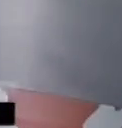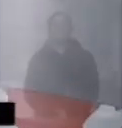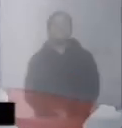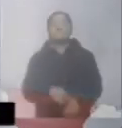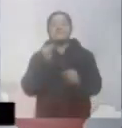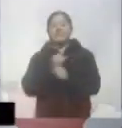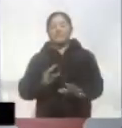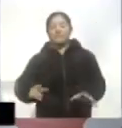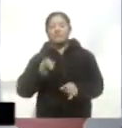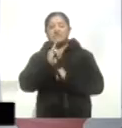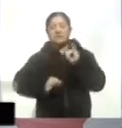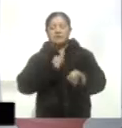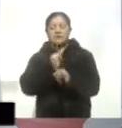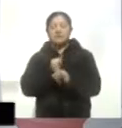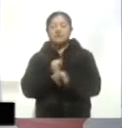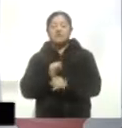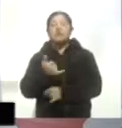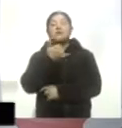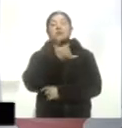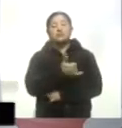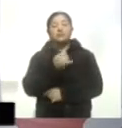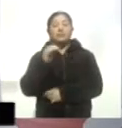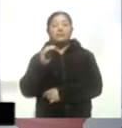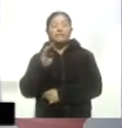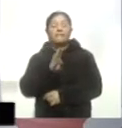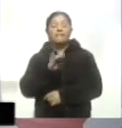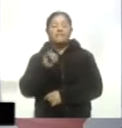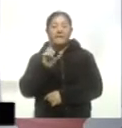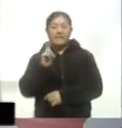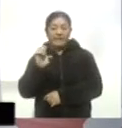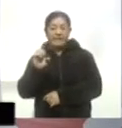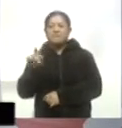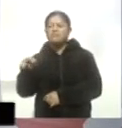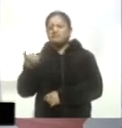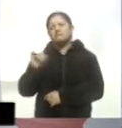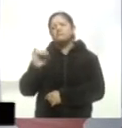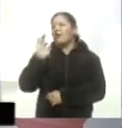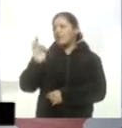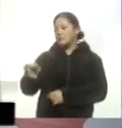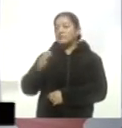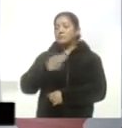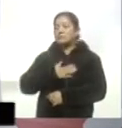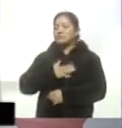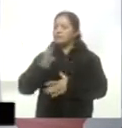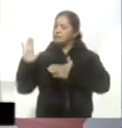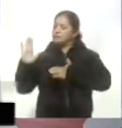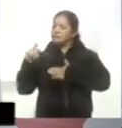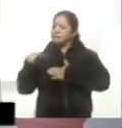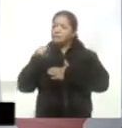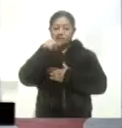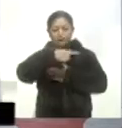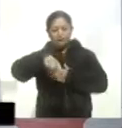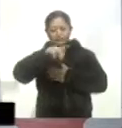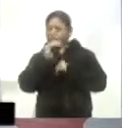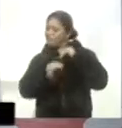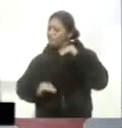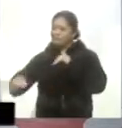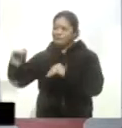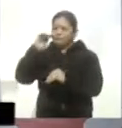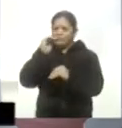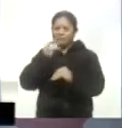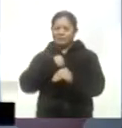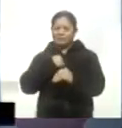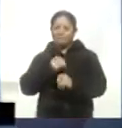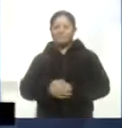En información internacional, Joe Biden acepta la nominación demócrata y promete superar temporada de oscuridad en Estados